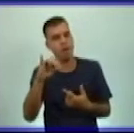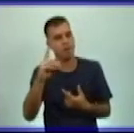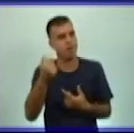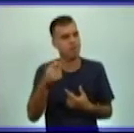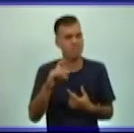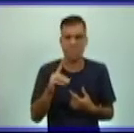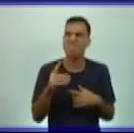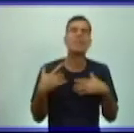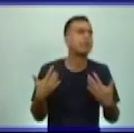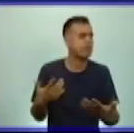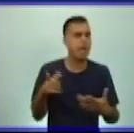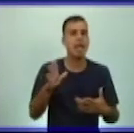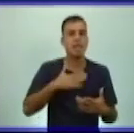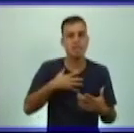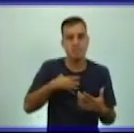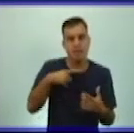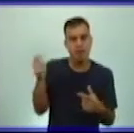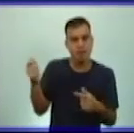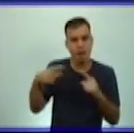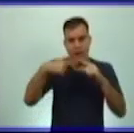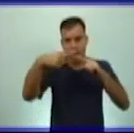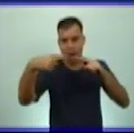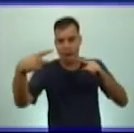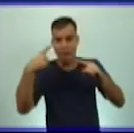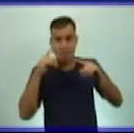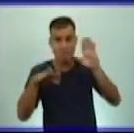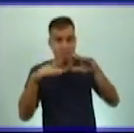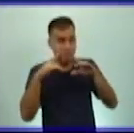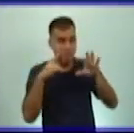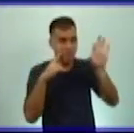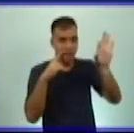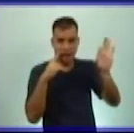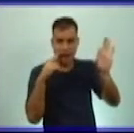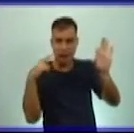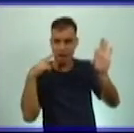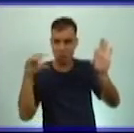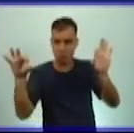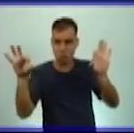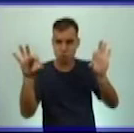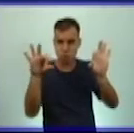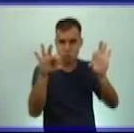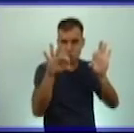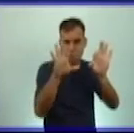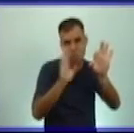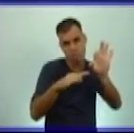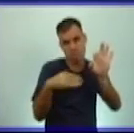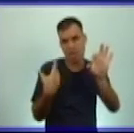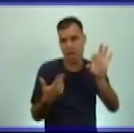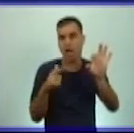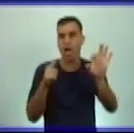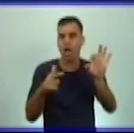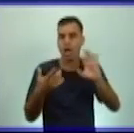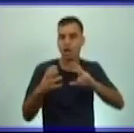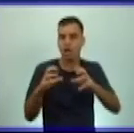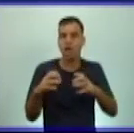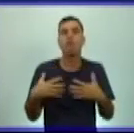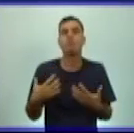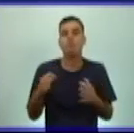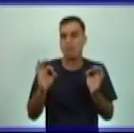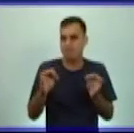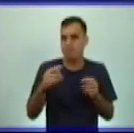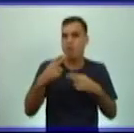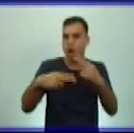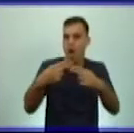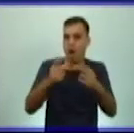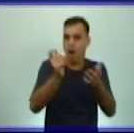próximo al anillo que cuelga. De esta manera aplicaríamos todo lo que le comenté en el